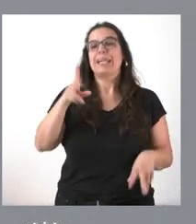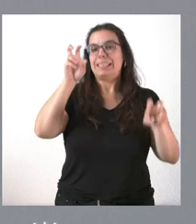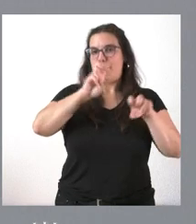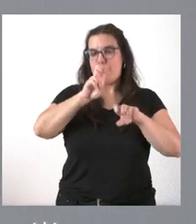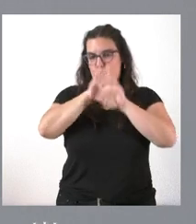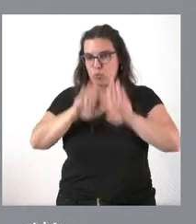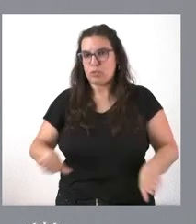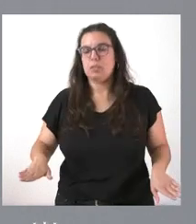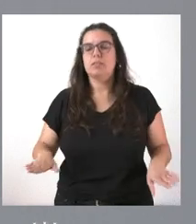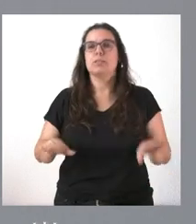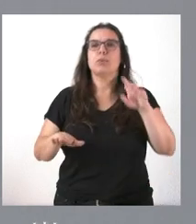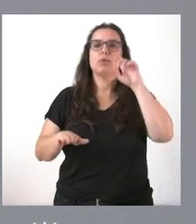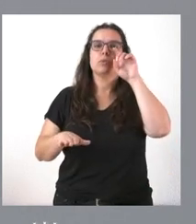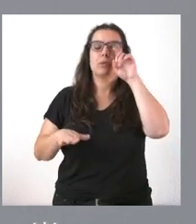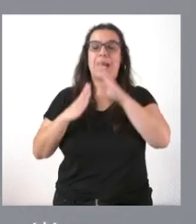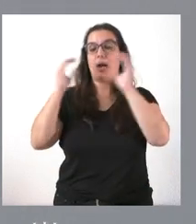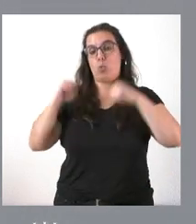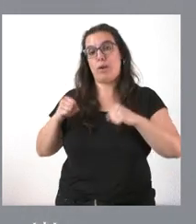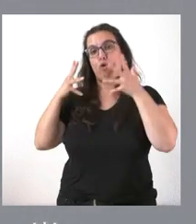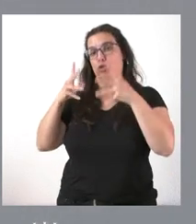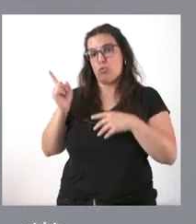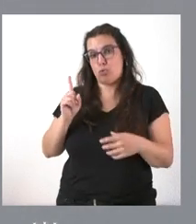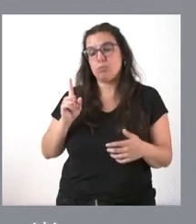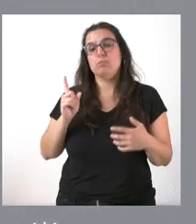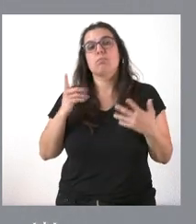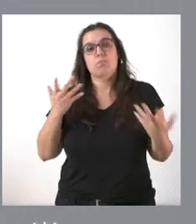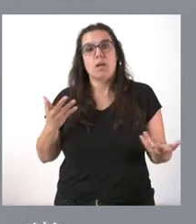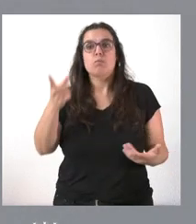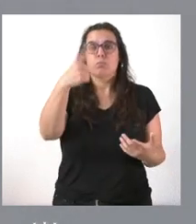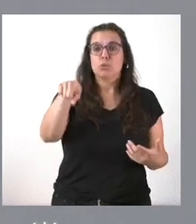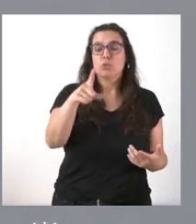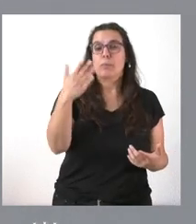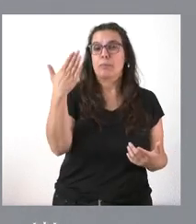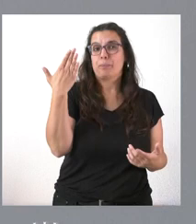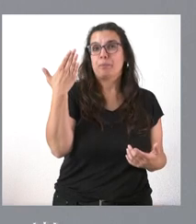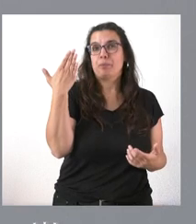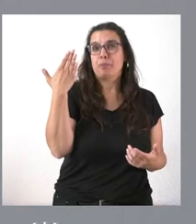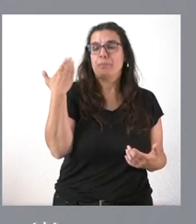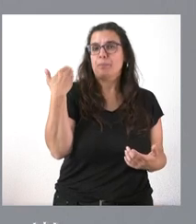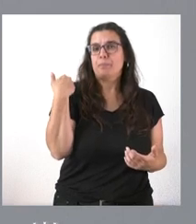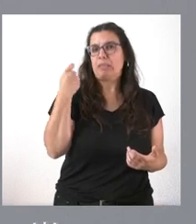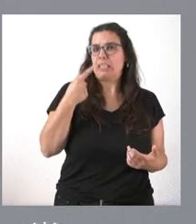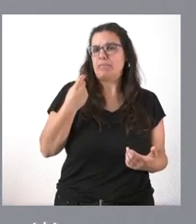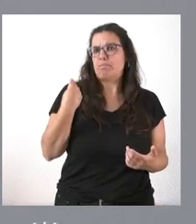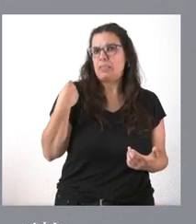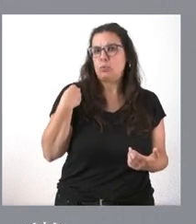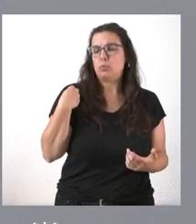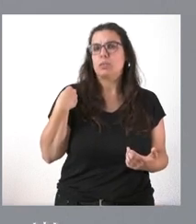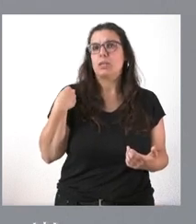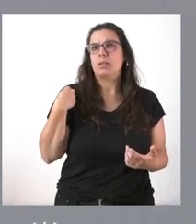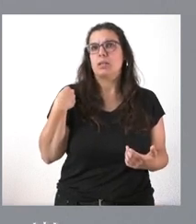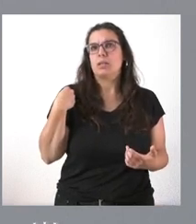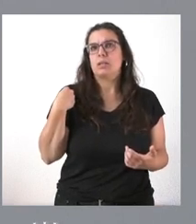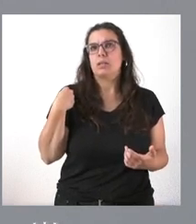que no es objeto de acuerdo del Consejo de gobierno pero sí que ustedes preguntaron en varias ocasiones el próximo